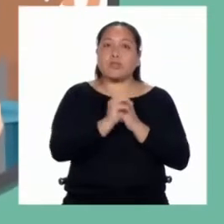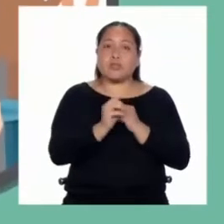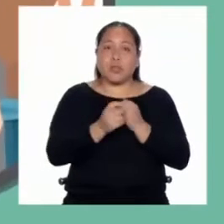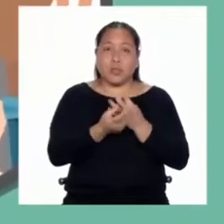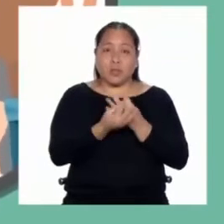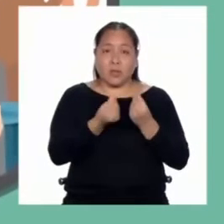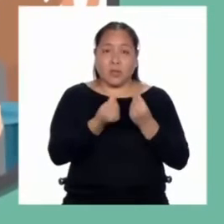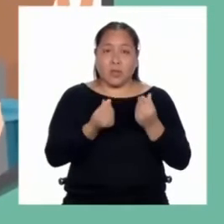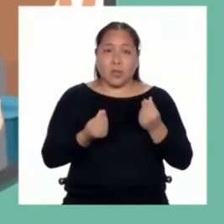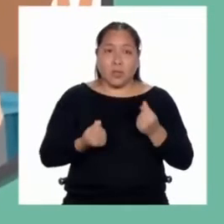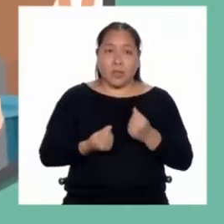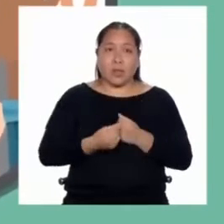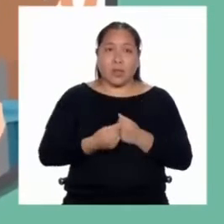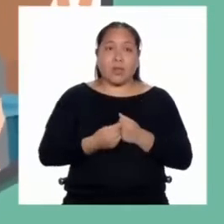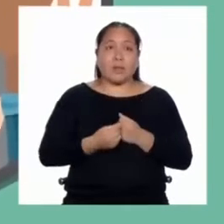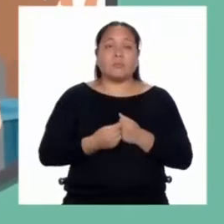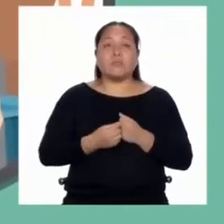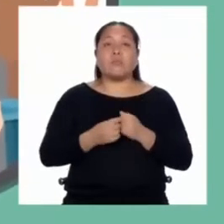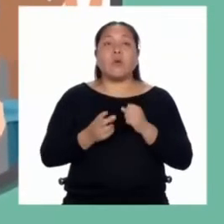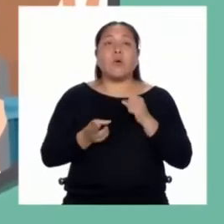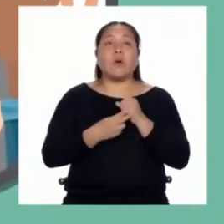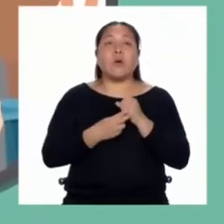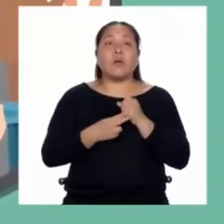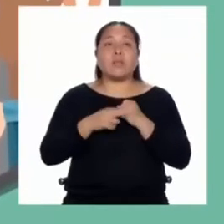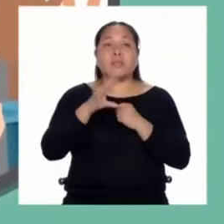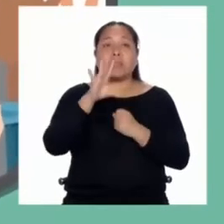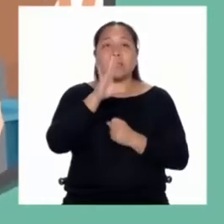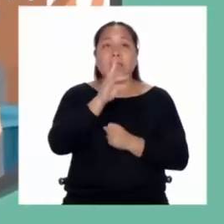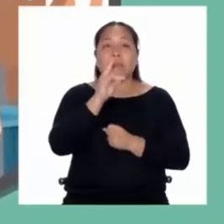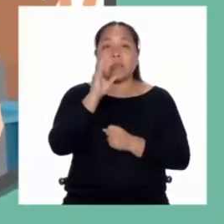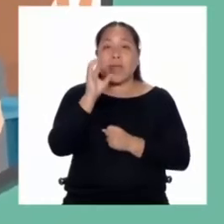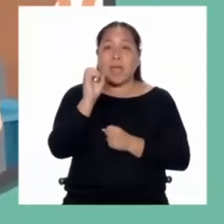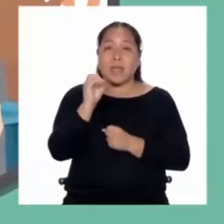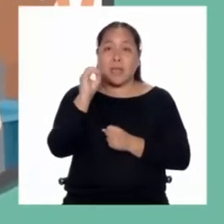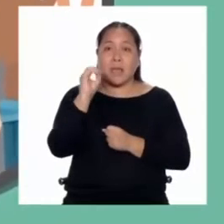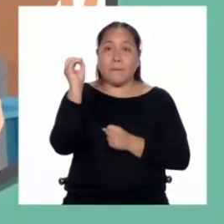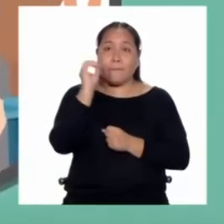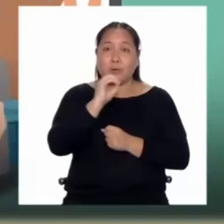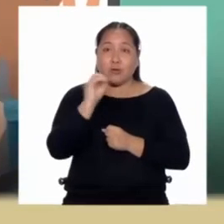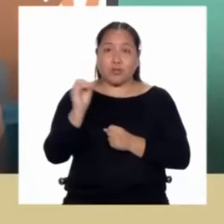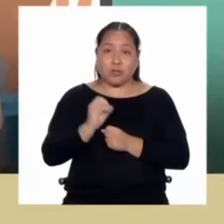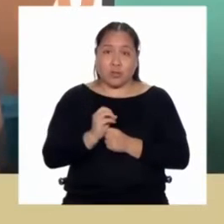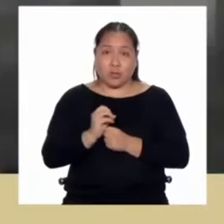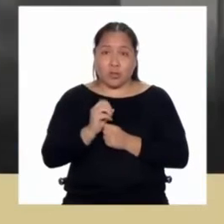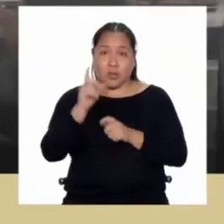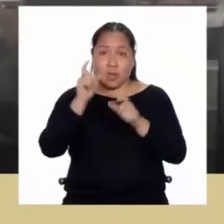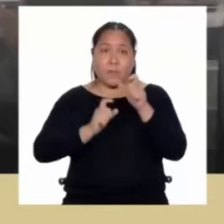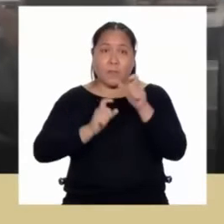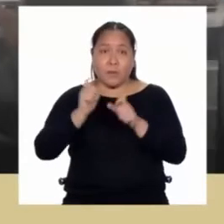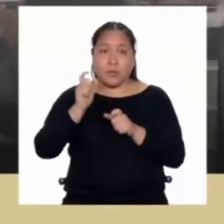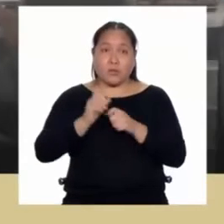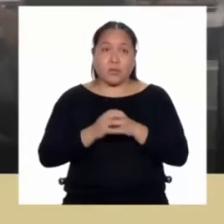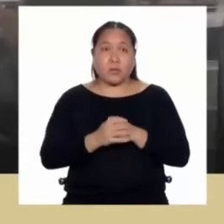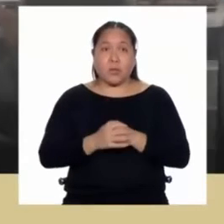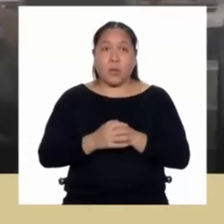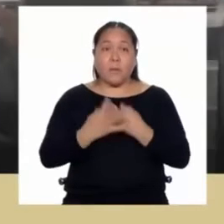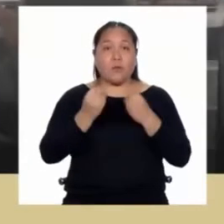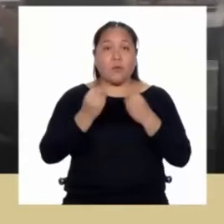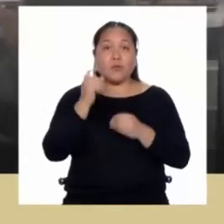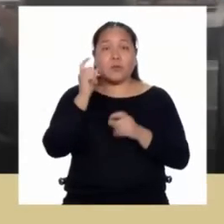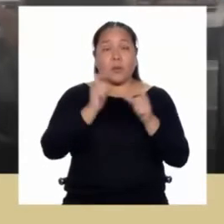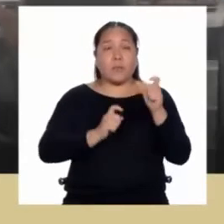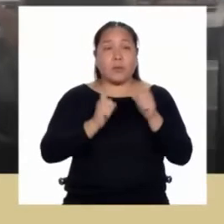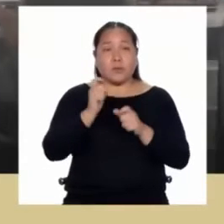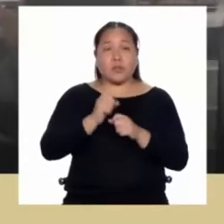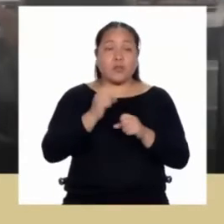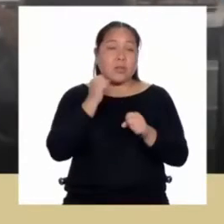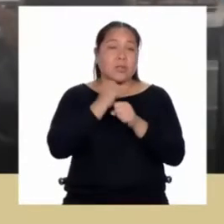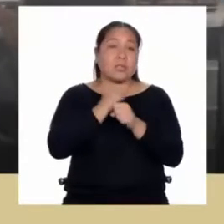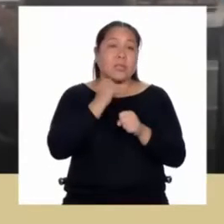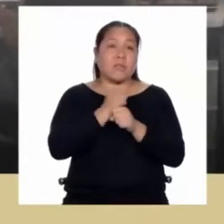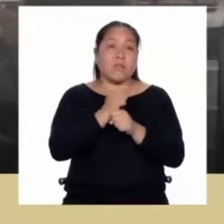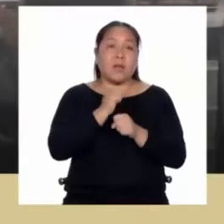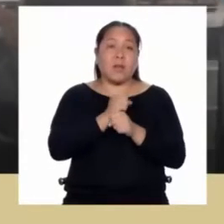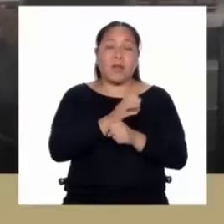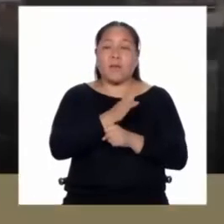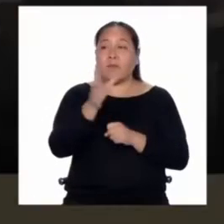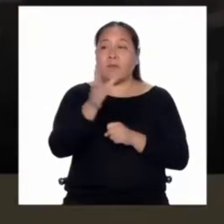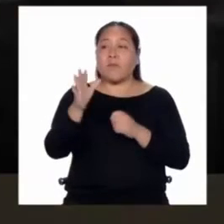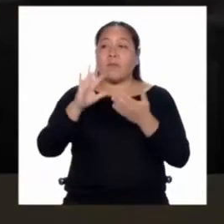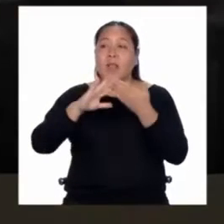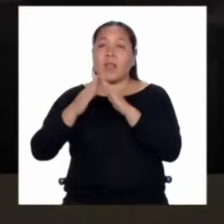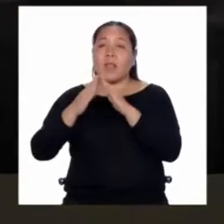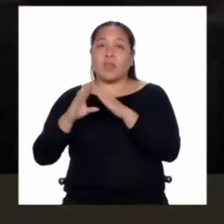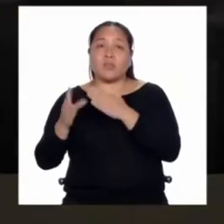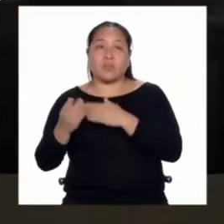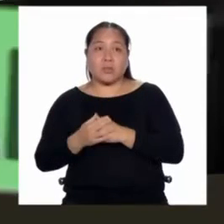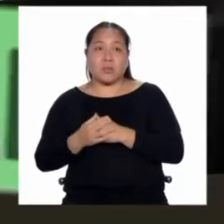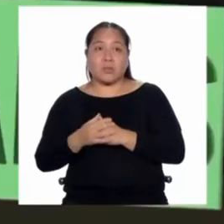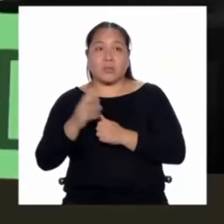tierras, albergan casi el 70% de la población mundial. Obviamente la mayoría de los habitantes trabajan y viven en las ciudades.